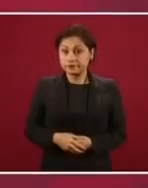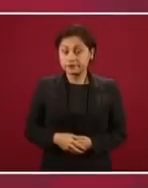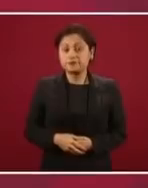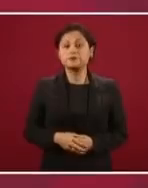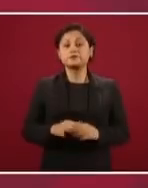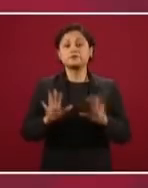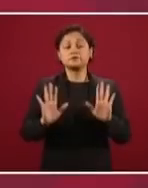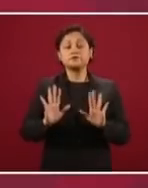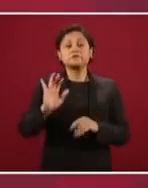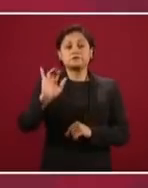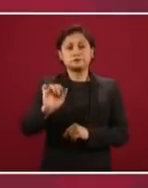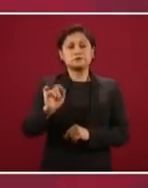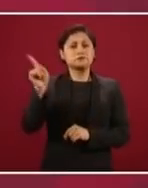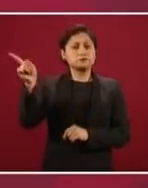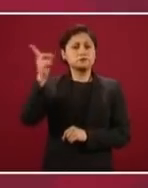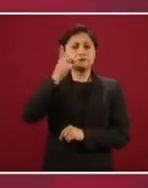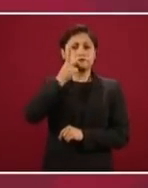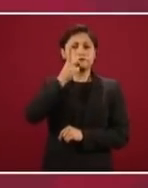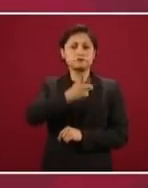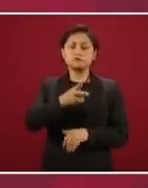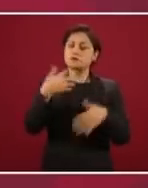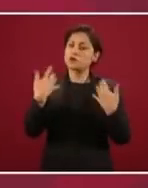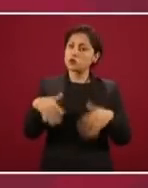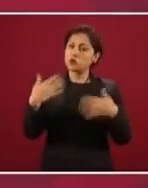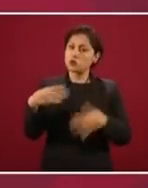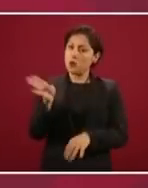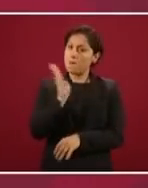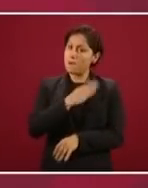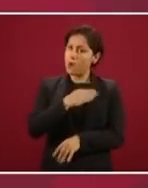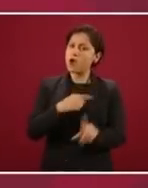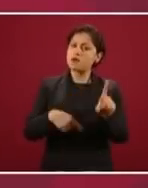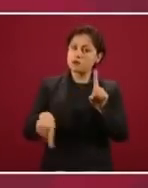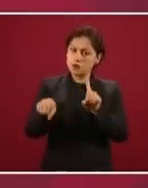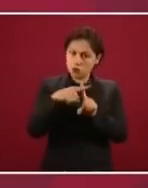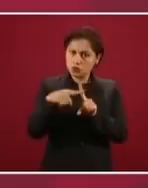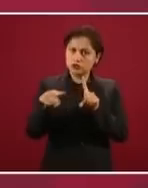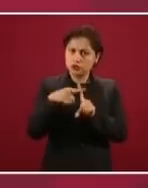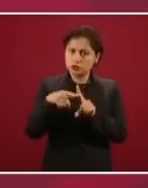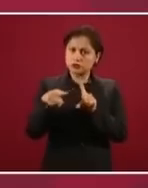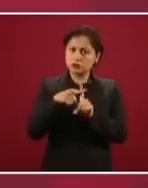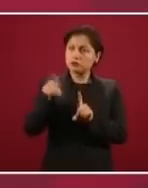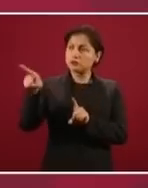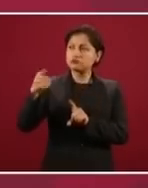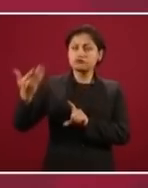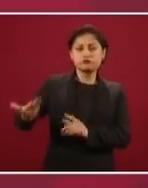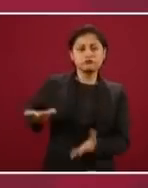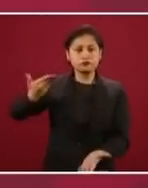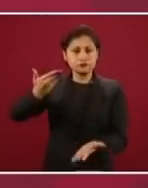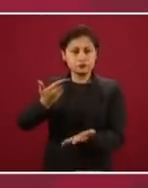bueno positivo todo lo que signifique en estas propuestas